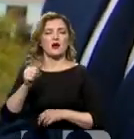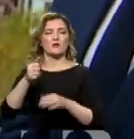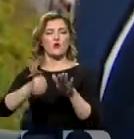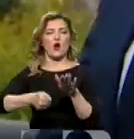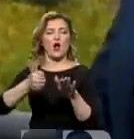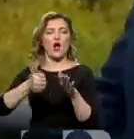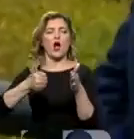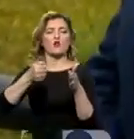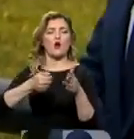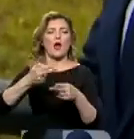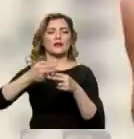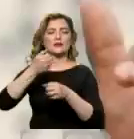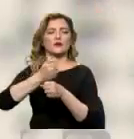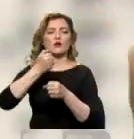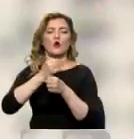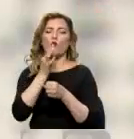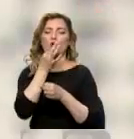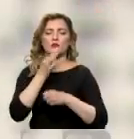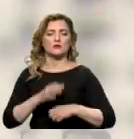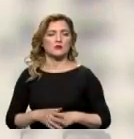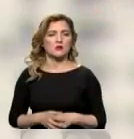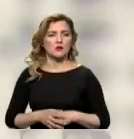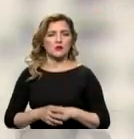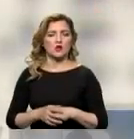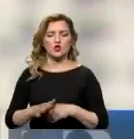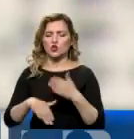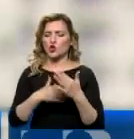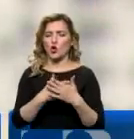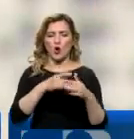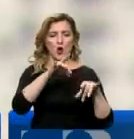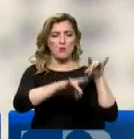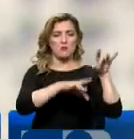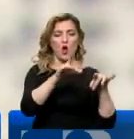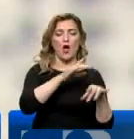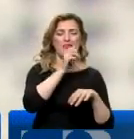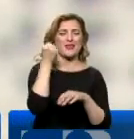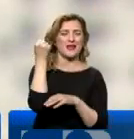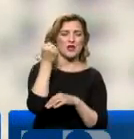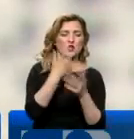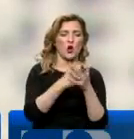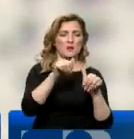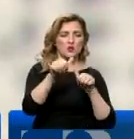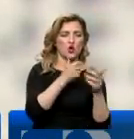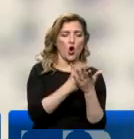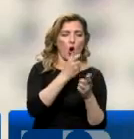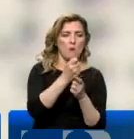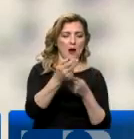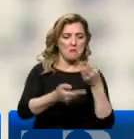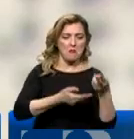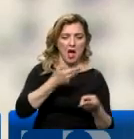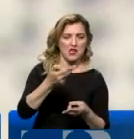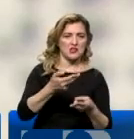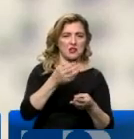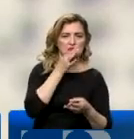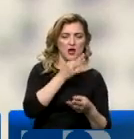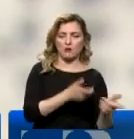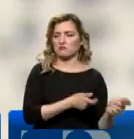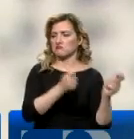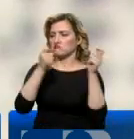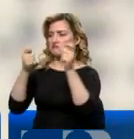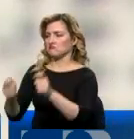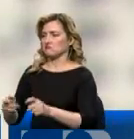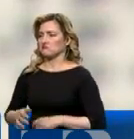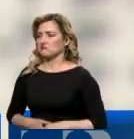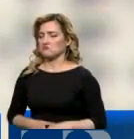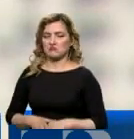de la hacienda se den todos los derechos de hecho de administración de compra de venta que no que no van a recibir